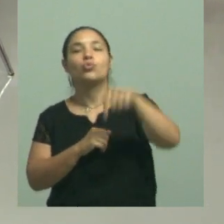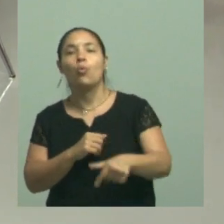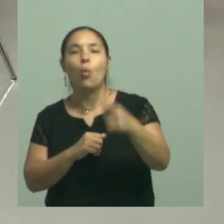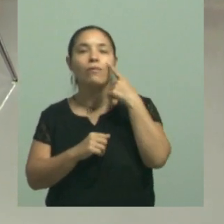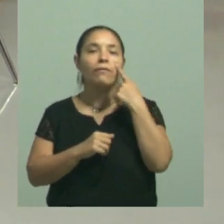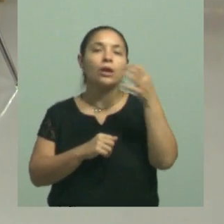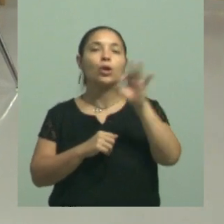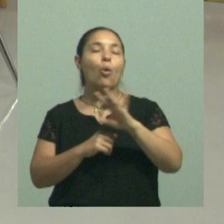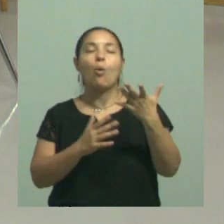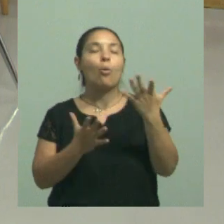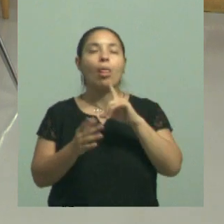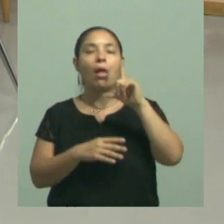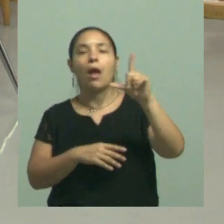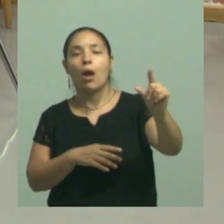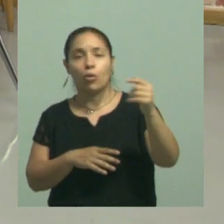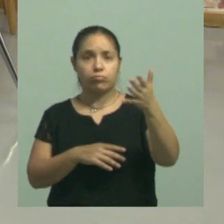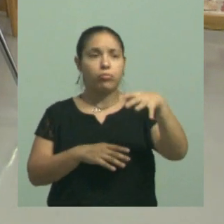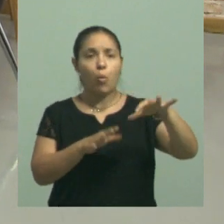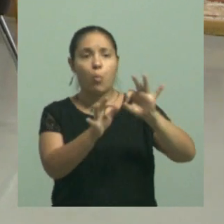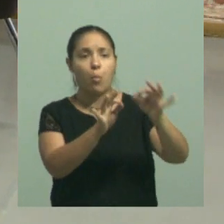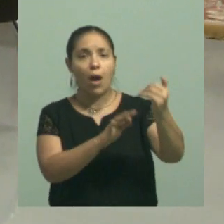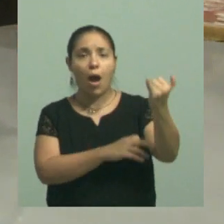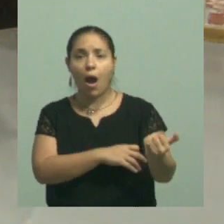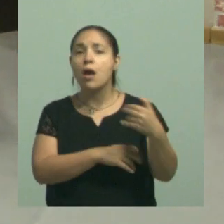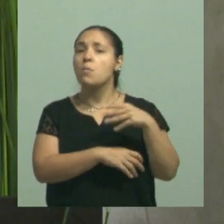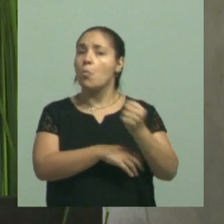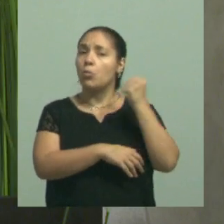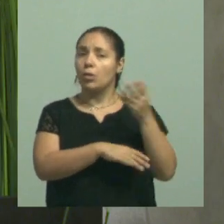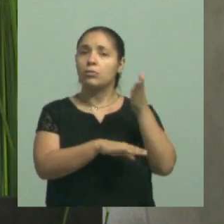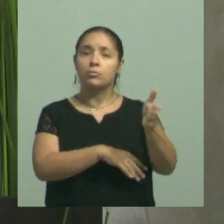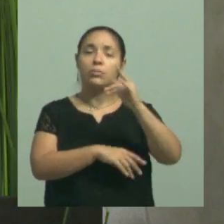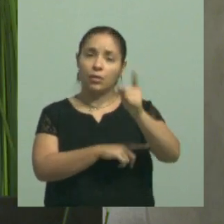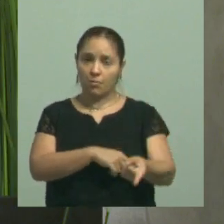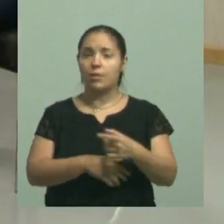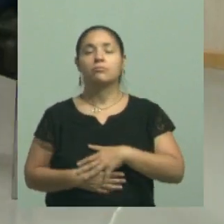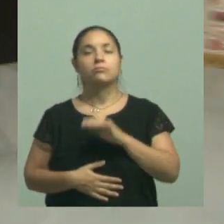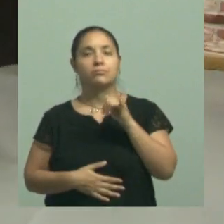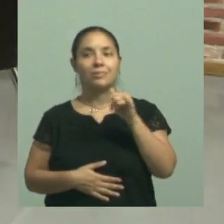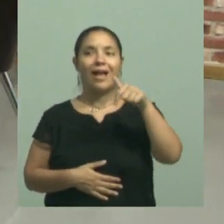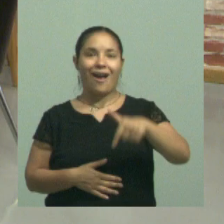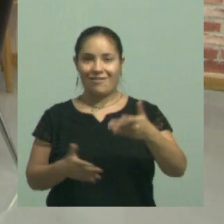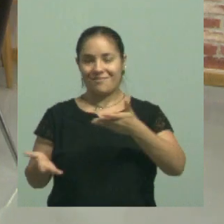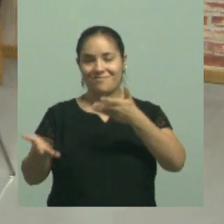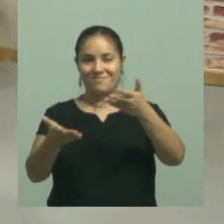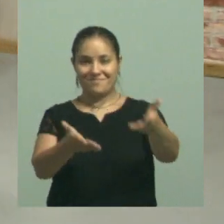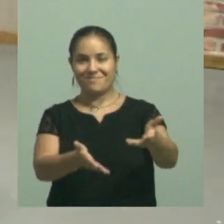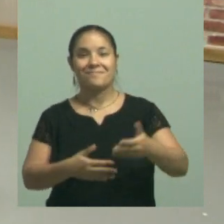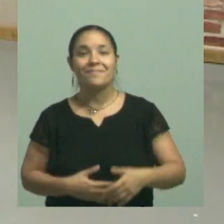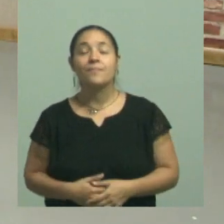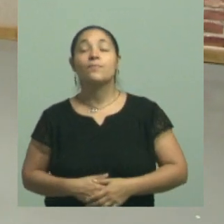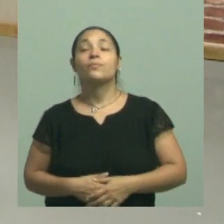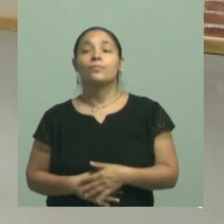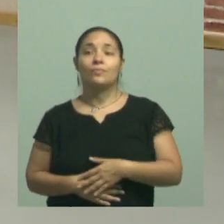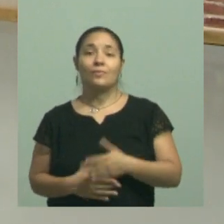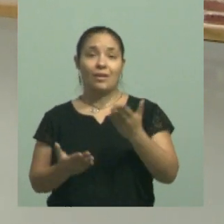instancia donde puedes ir. También, también, sí. Y es muy bueno, es válido tomarlo. Bueno, yo me voy a parar, vamos a hacer espacio, vamos a decirle a